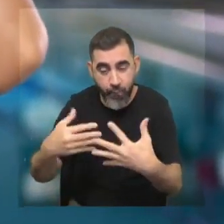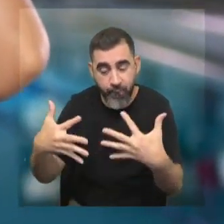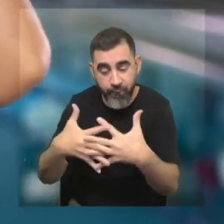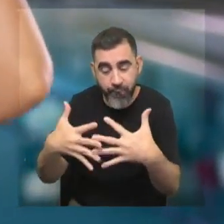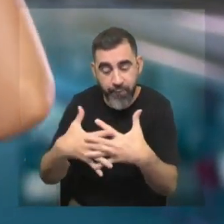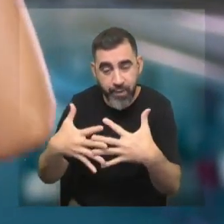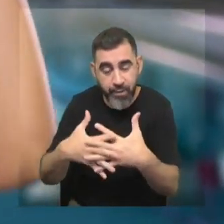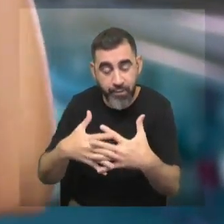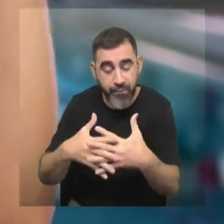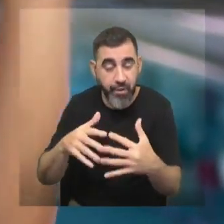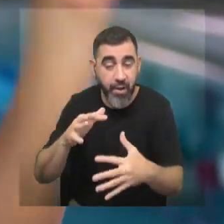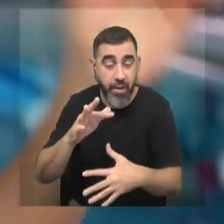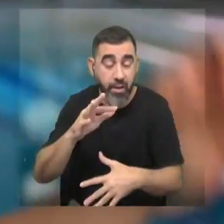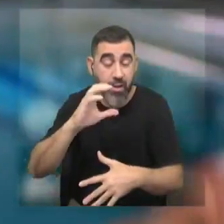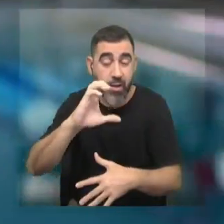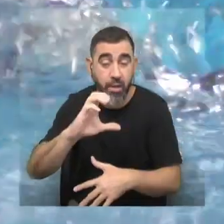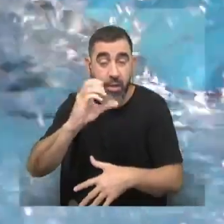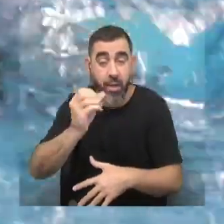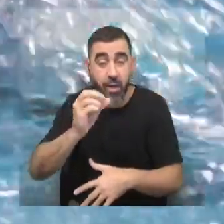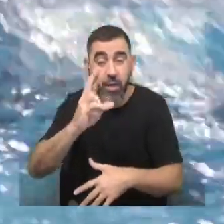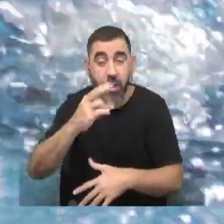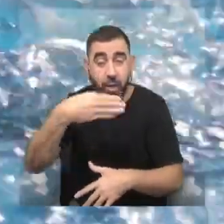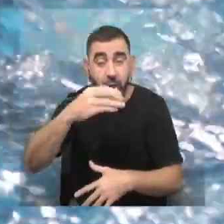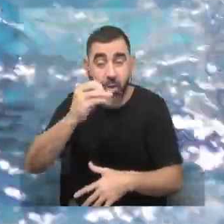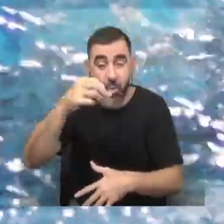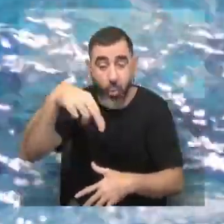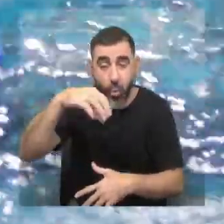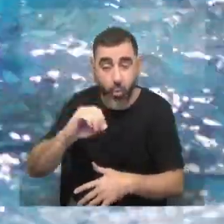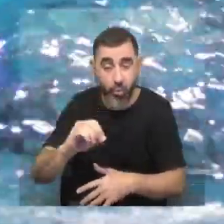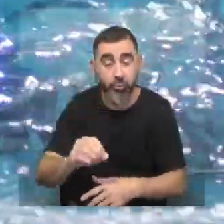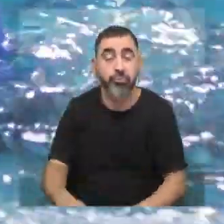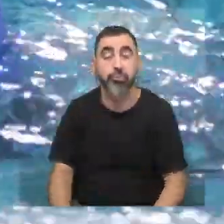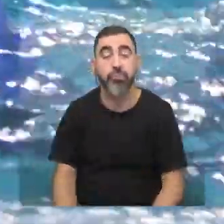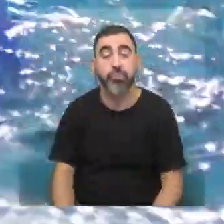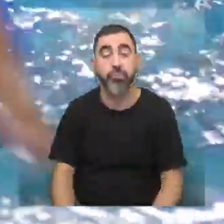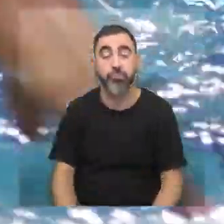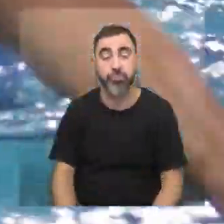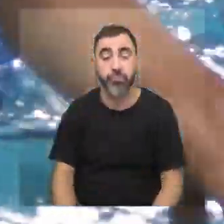hace la ropa de natación, hebras de fibras de carbono.